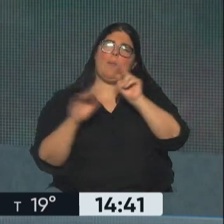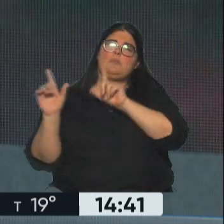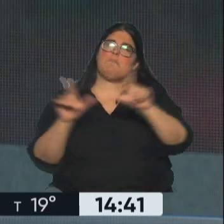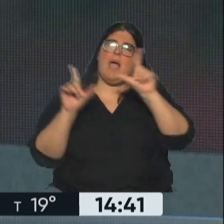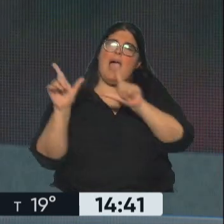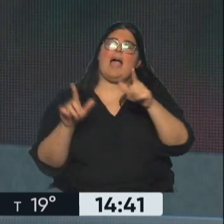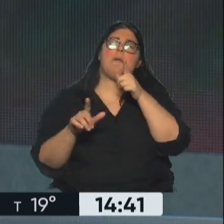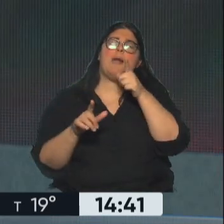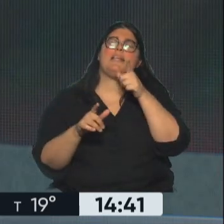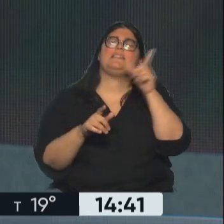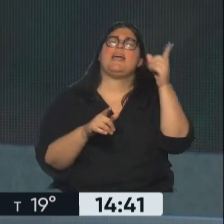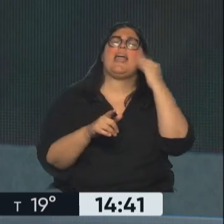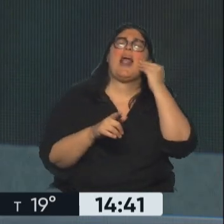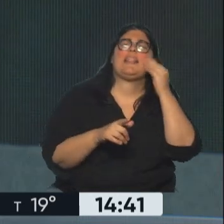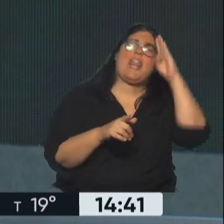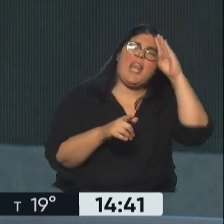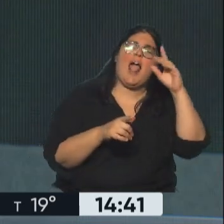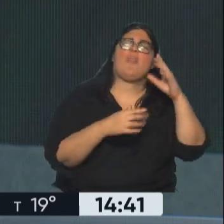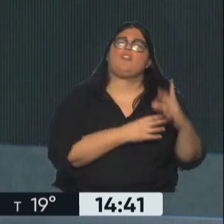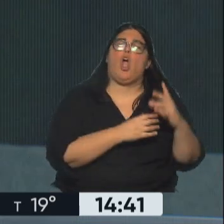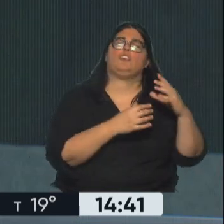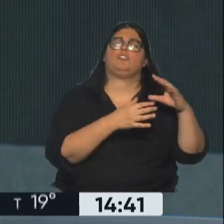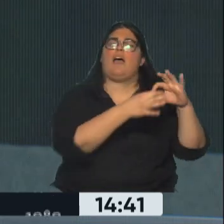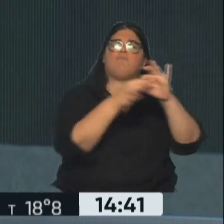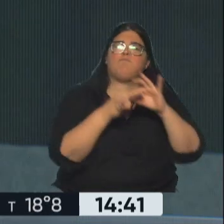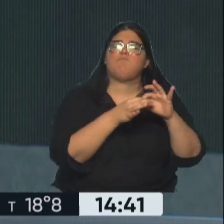un caso, no único, pero es un caso donde quizás la legitimidad